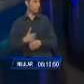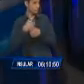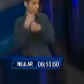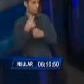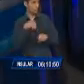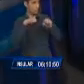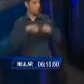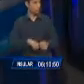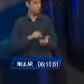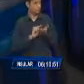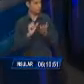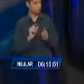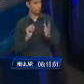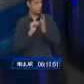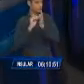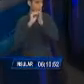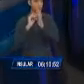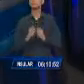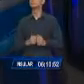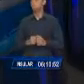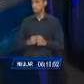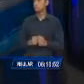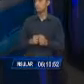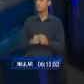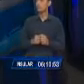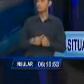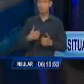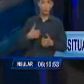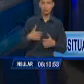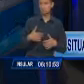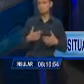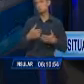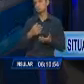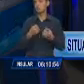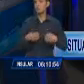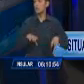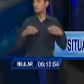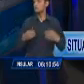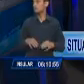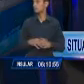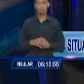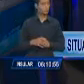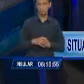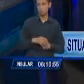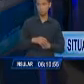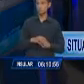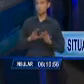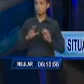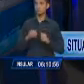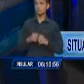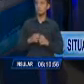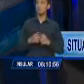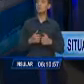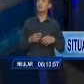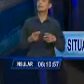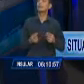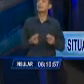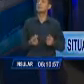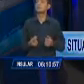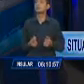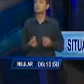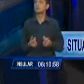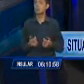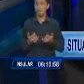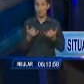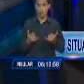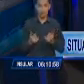en juego esos fondos. Ahora, por otra parte, los recursos de ahorro previsional son ahora la